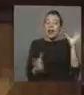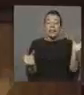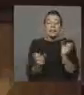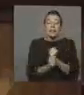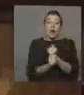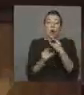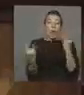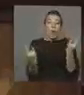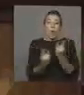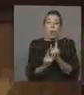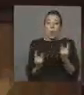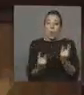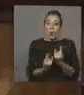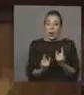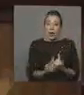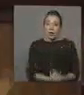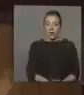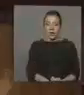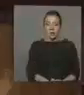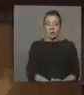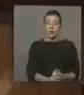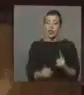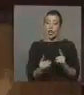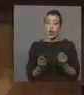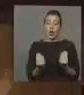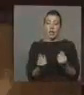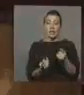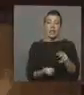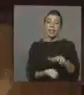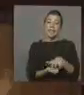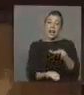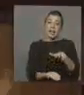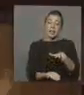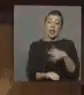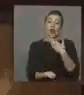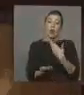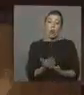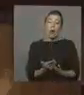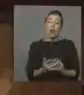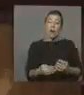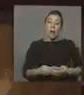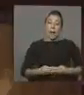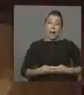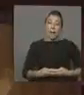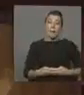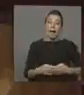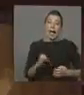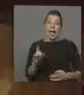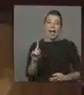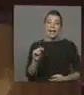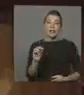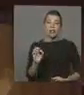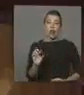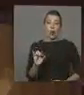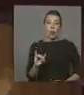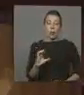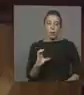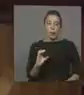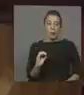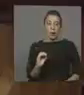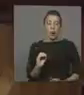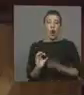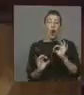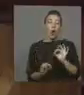inminente. Por lo mismo, no se requiere tal ratificación en el caso de un embarazo ectópico. En el caso de